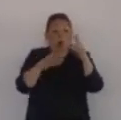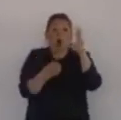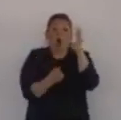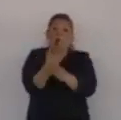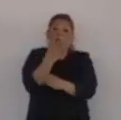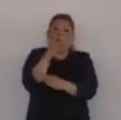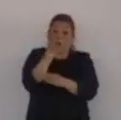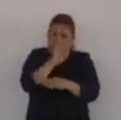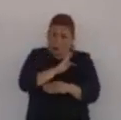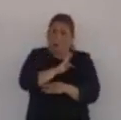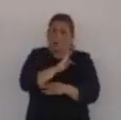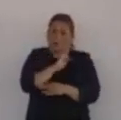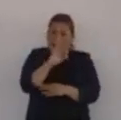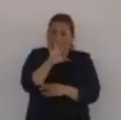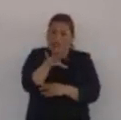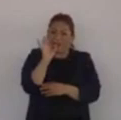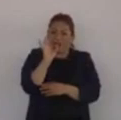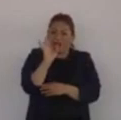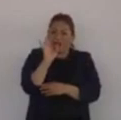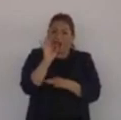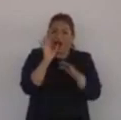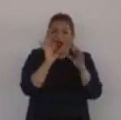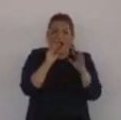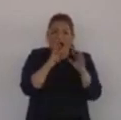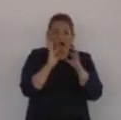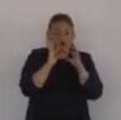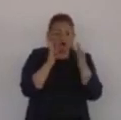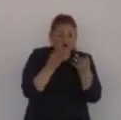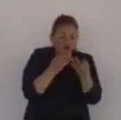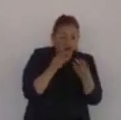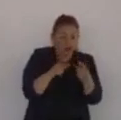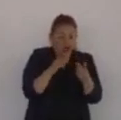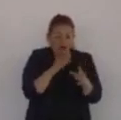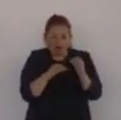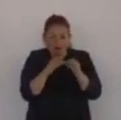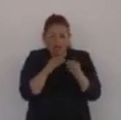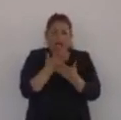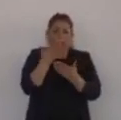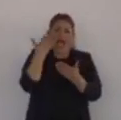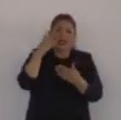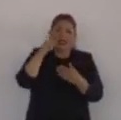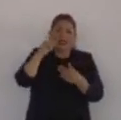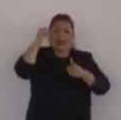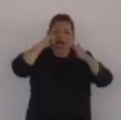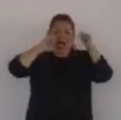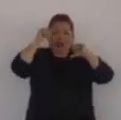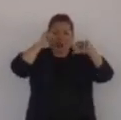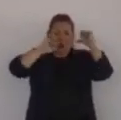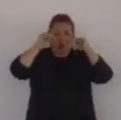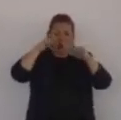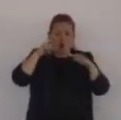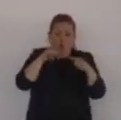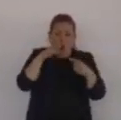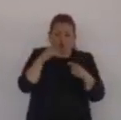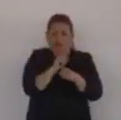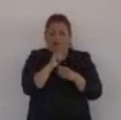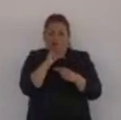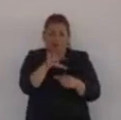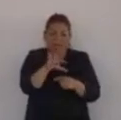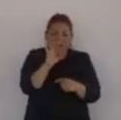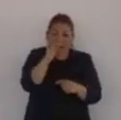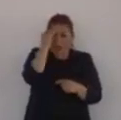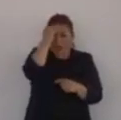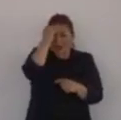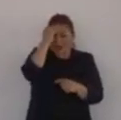Ahí pueden encontrar figuras que los antropólogos descubrieron en esa zona de